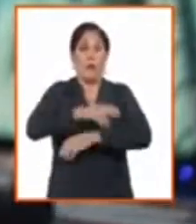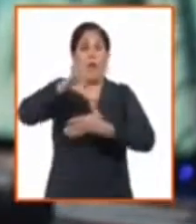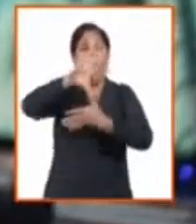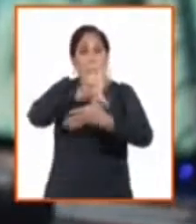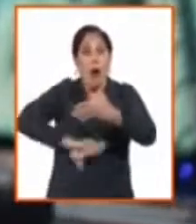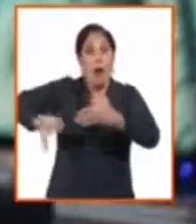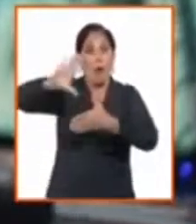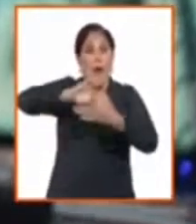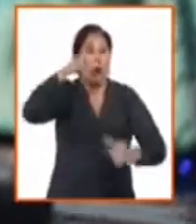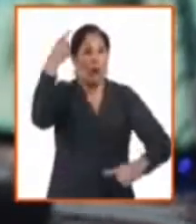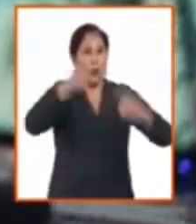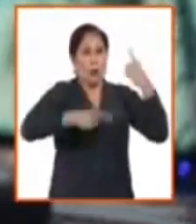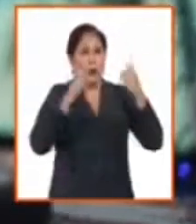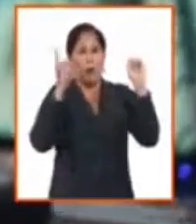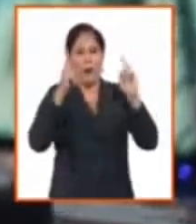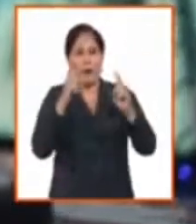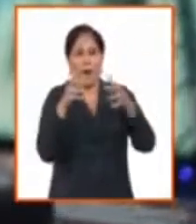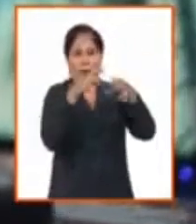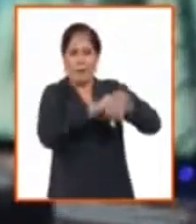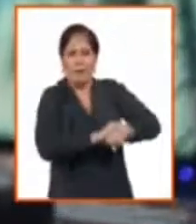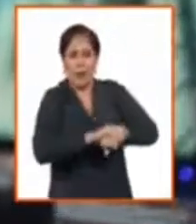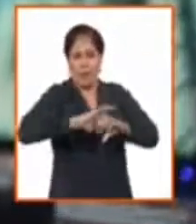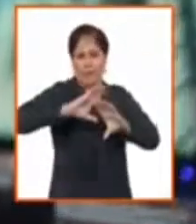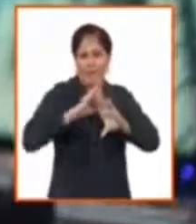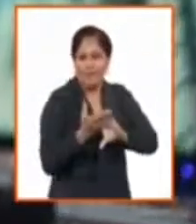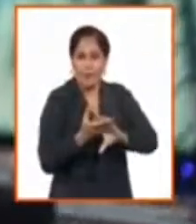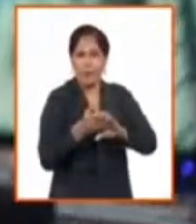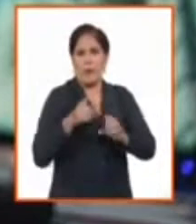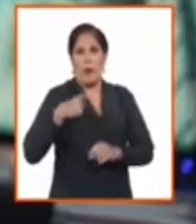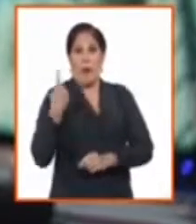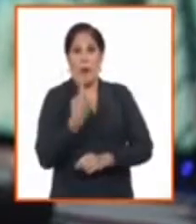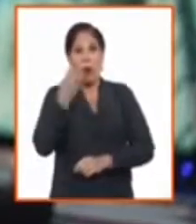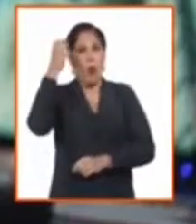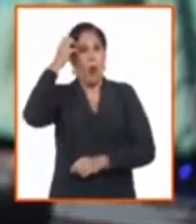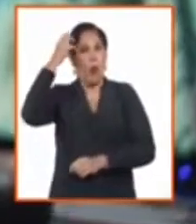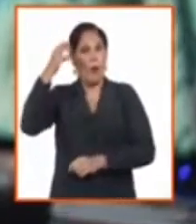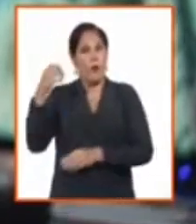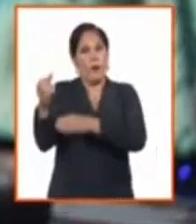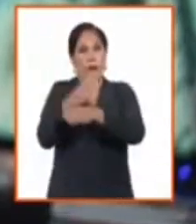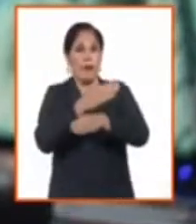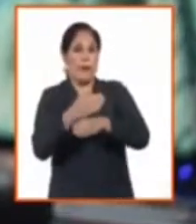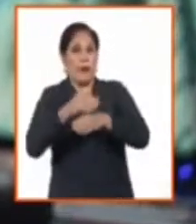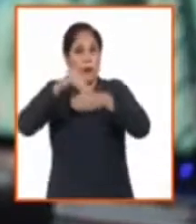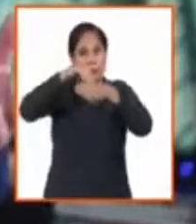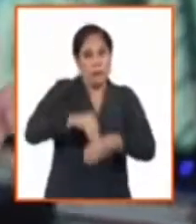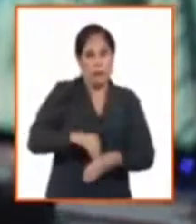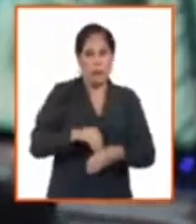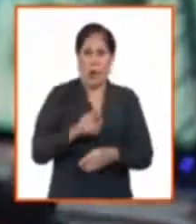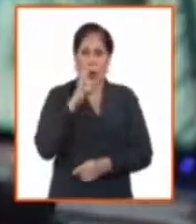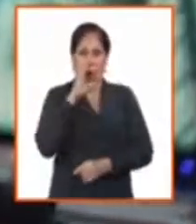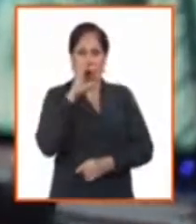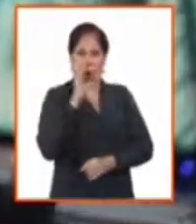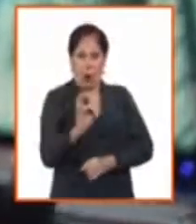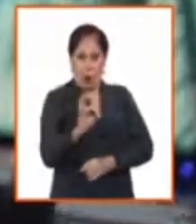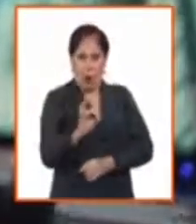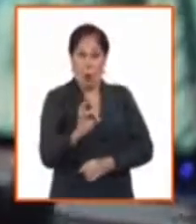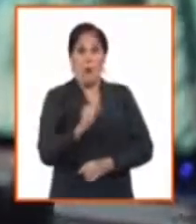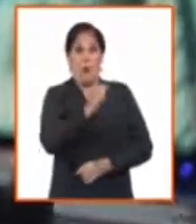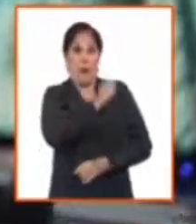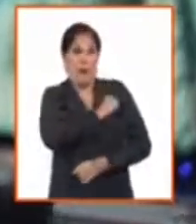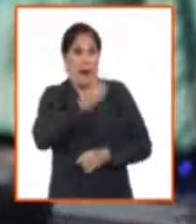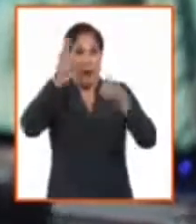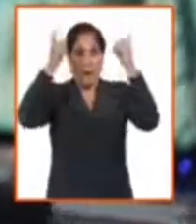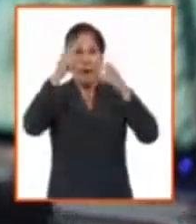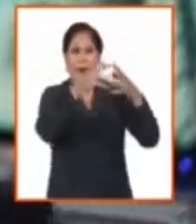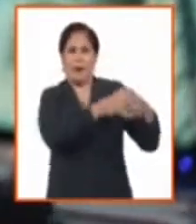contra las políticas imperiales de sanciones y castigos para los gobiernos que no se les someten es contra la pretensión de los políticos